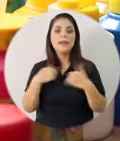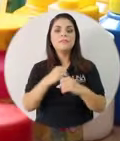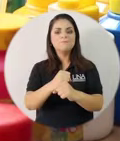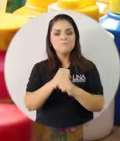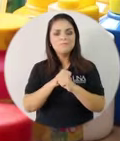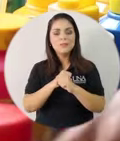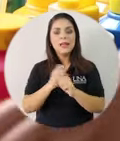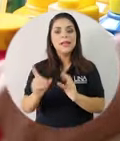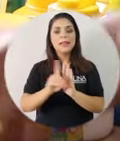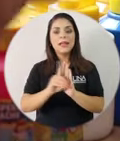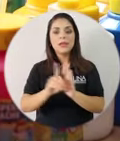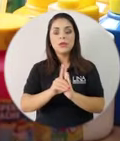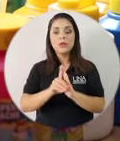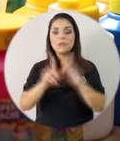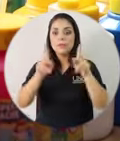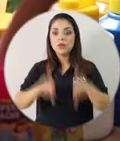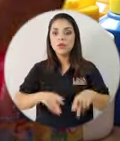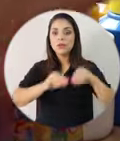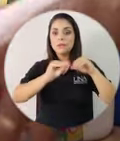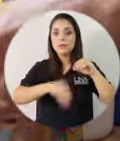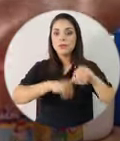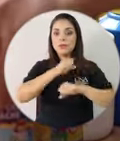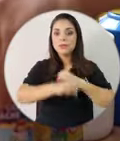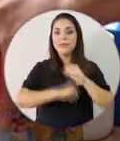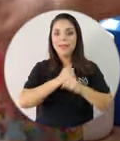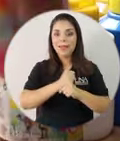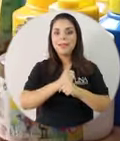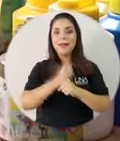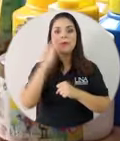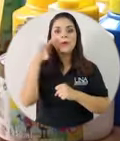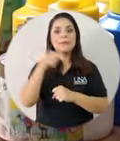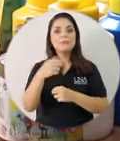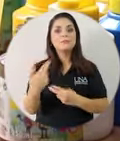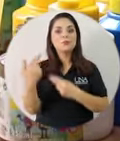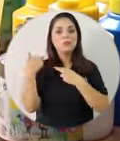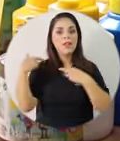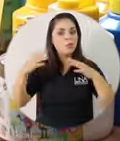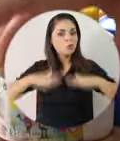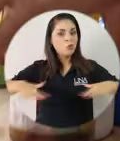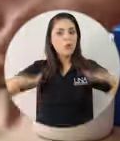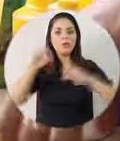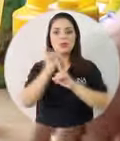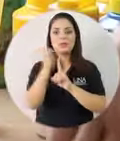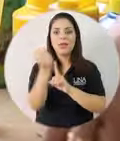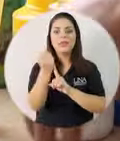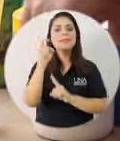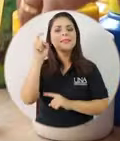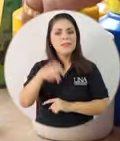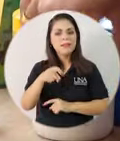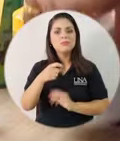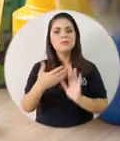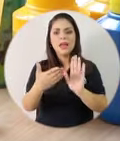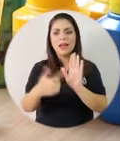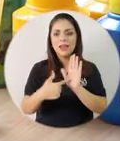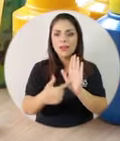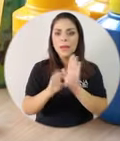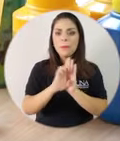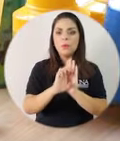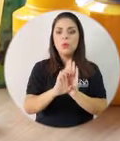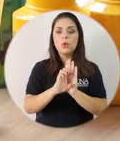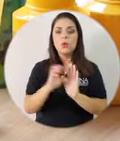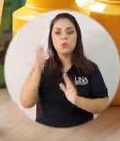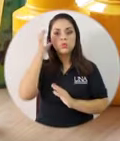y garantista en cuanto a los derechos de las personas menores de edad, entendiendo que esto es una responsabilidad de toda la sociedad, donde debemos dar el ejemplo